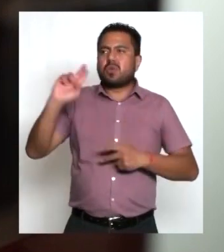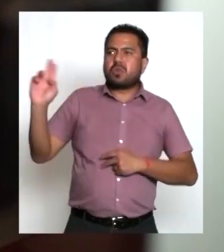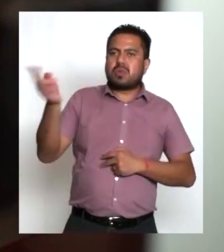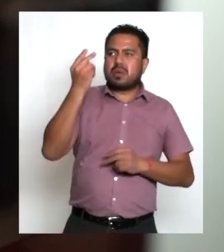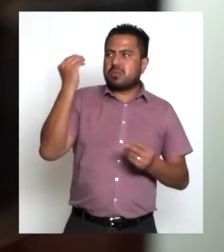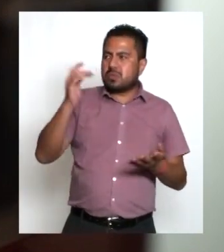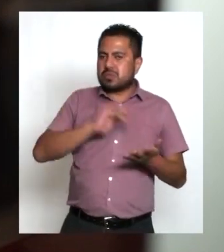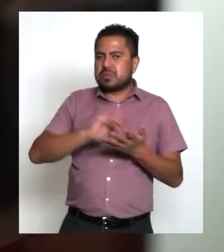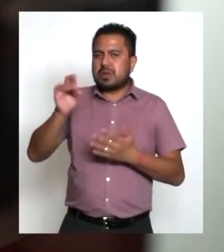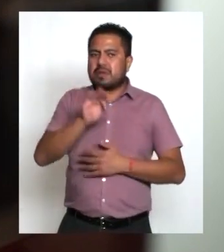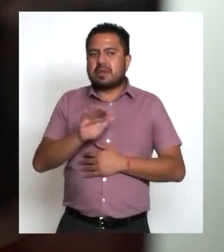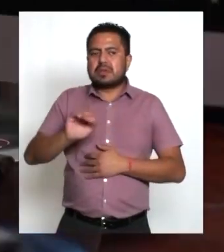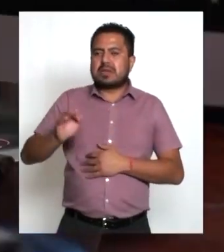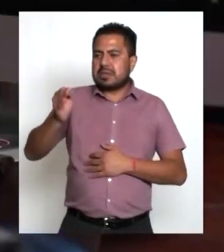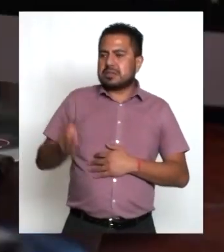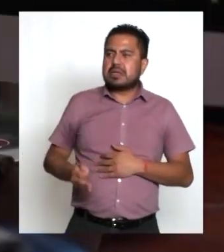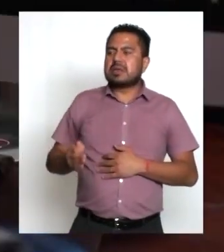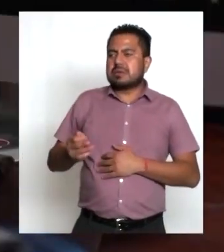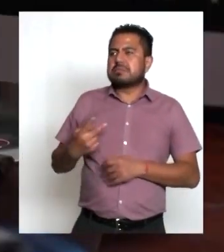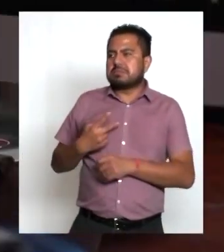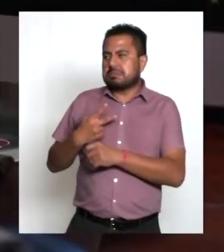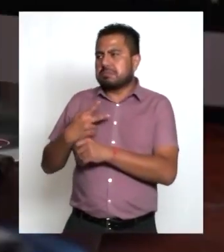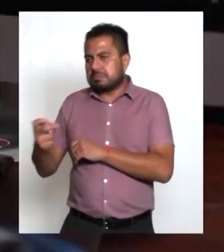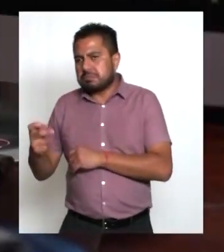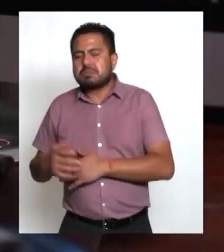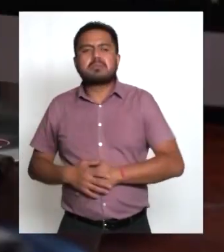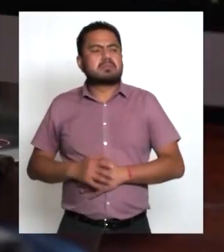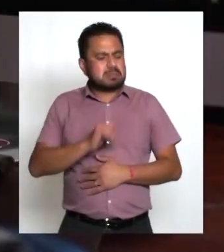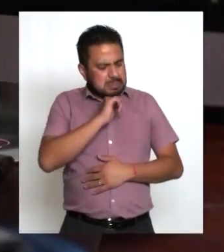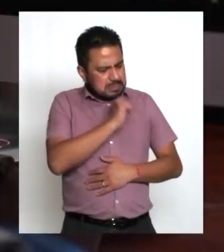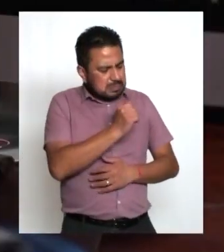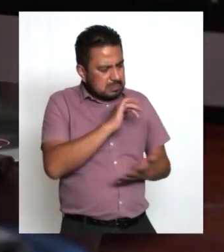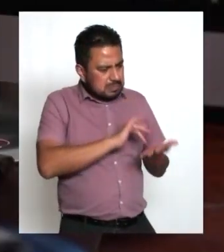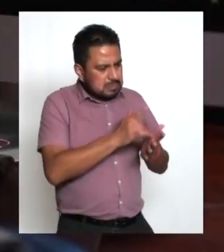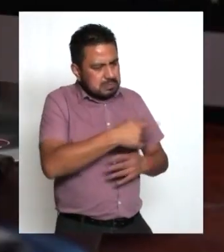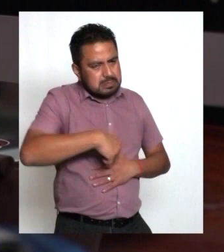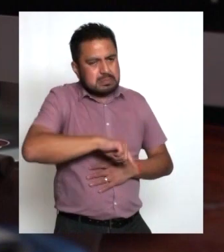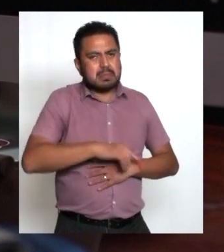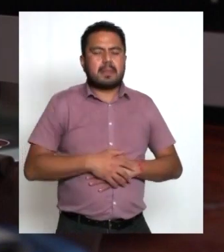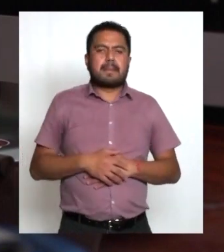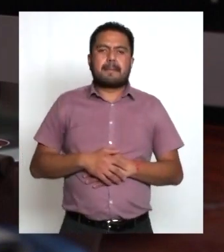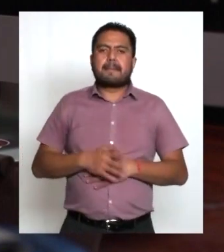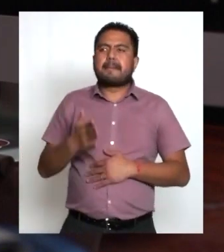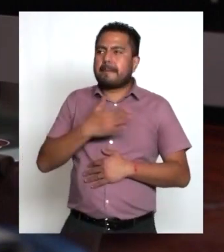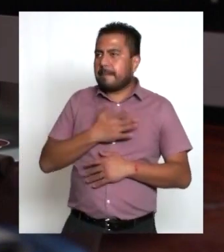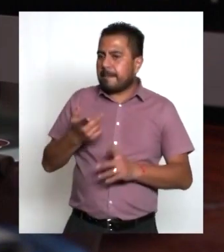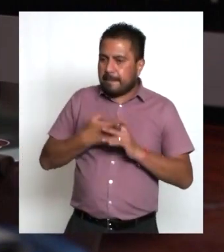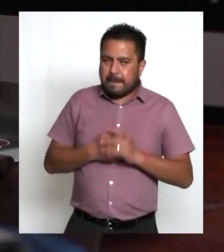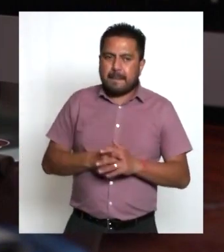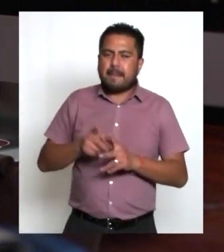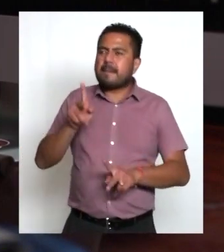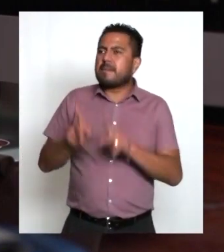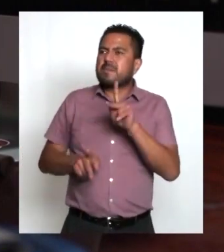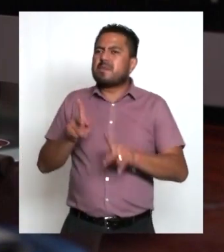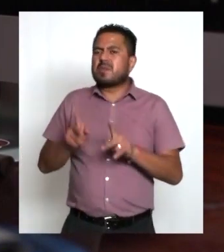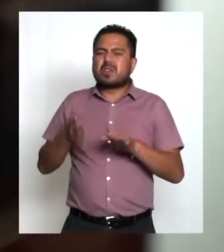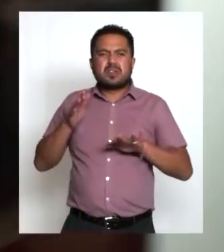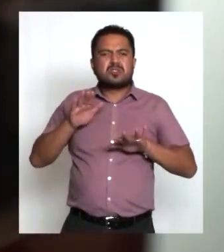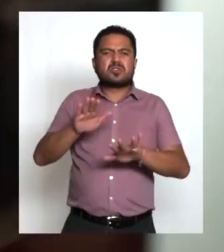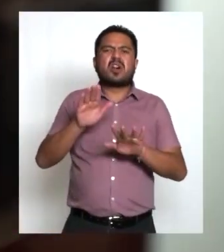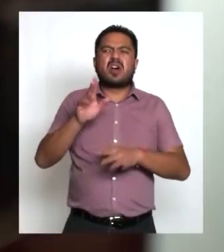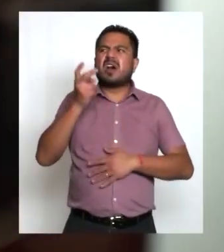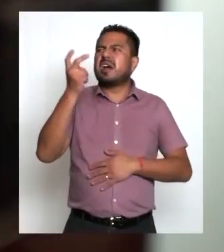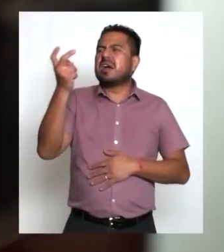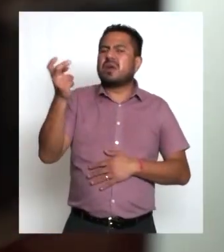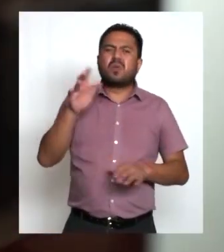de la UNAM. Muchas gracias, Francisco, por aceptar la invitación. De nada, gracias a ustedes. Bueno, empecemos a platicar un